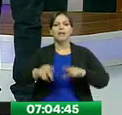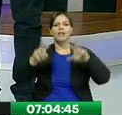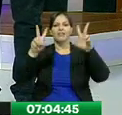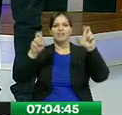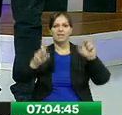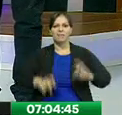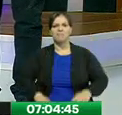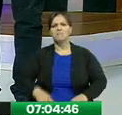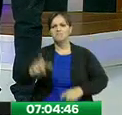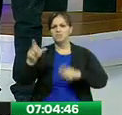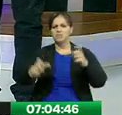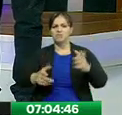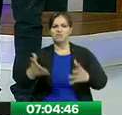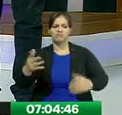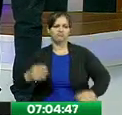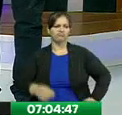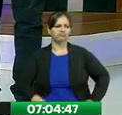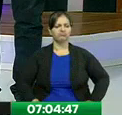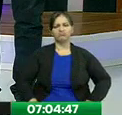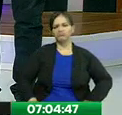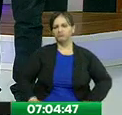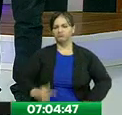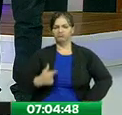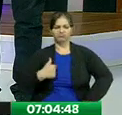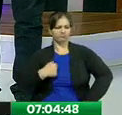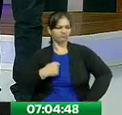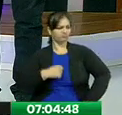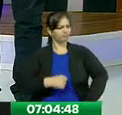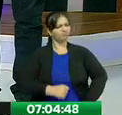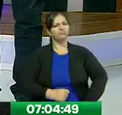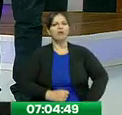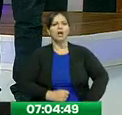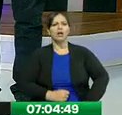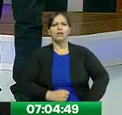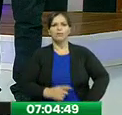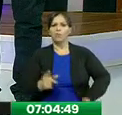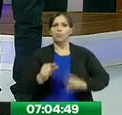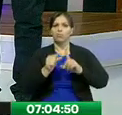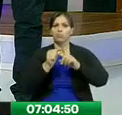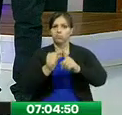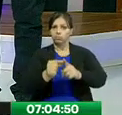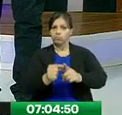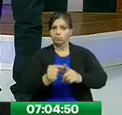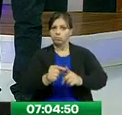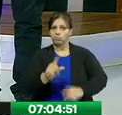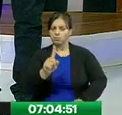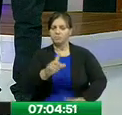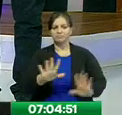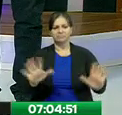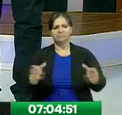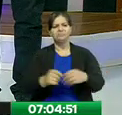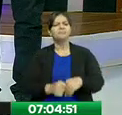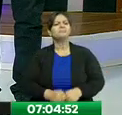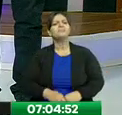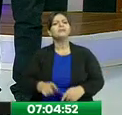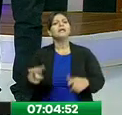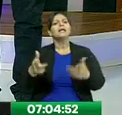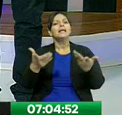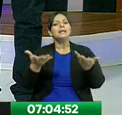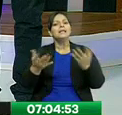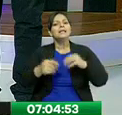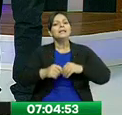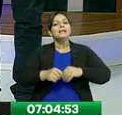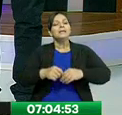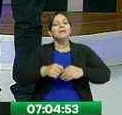es informar a los estudiantes cómo defenderse en caso de ser víctimas de acoso o hurto en los articulados de